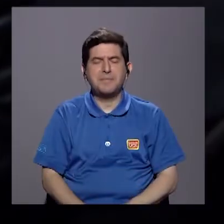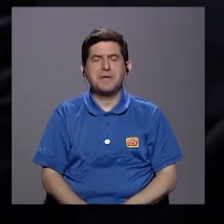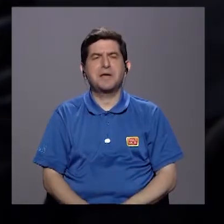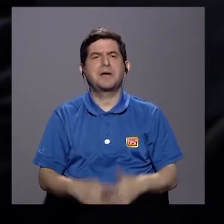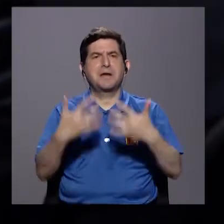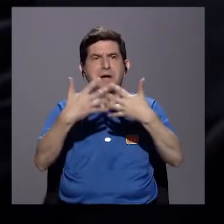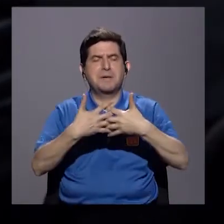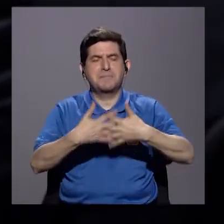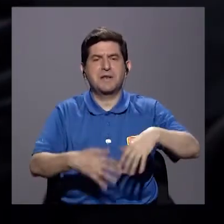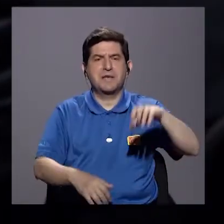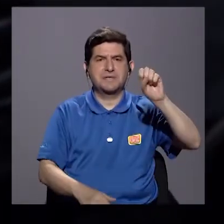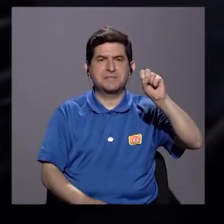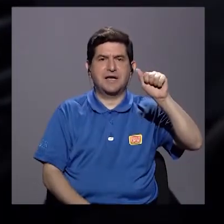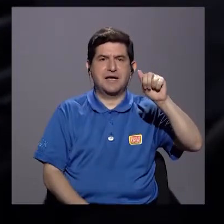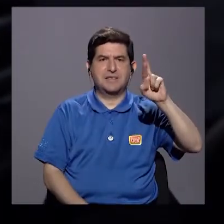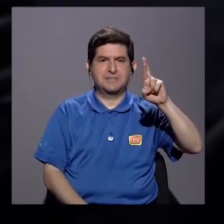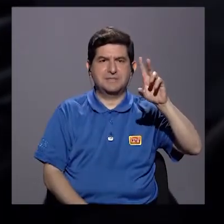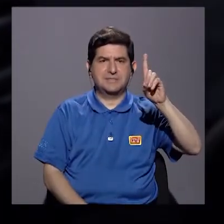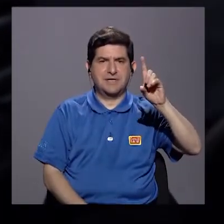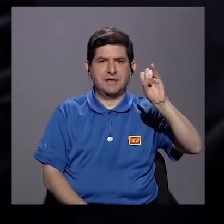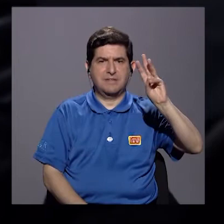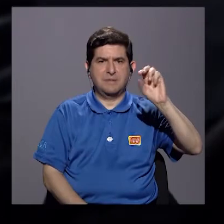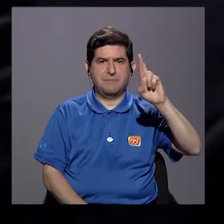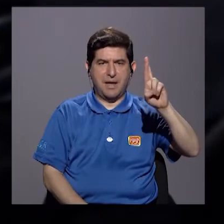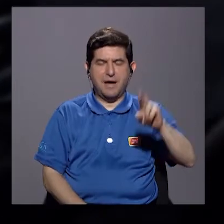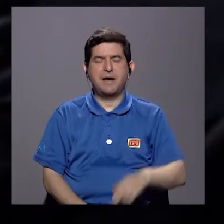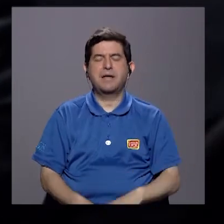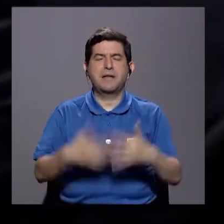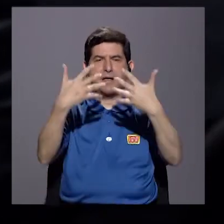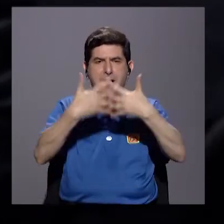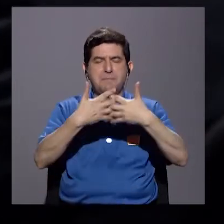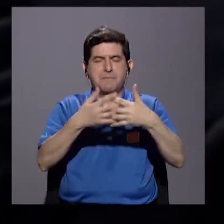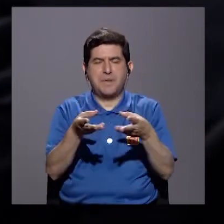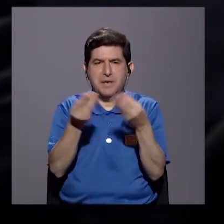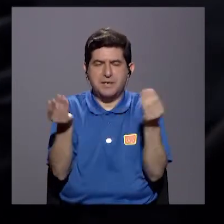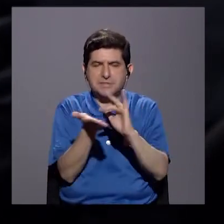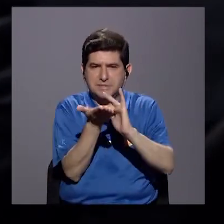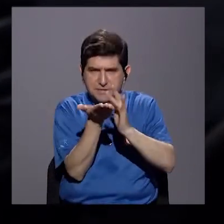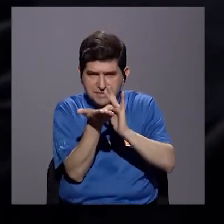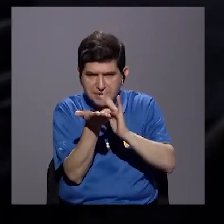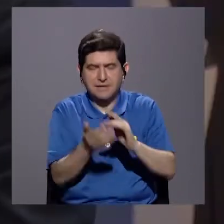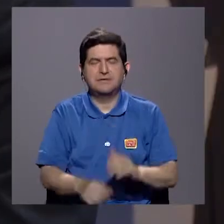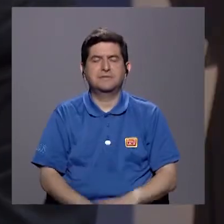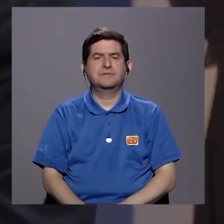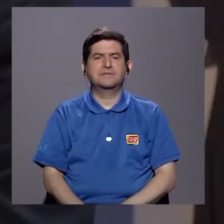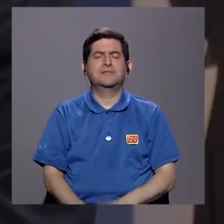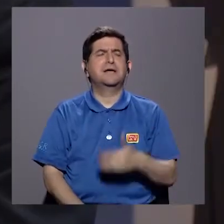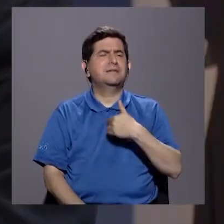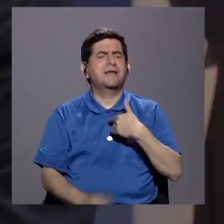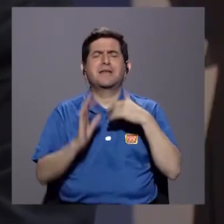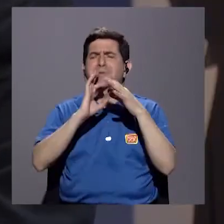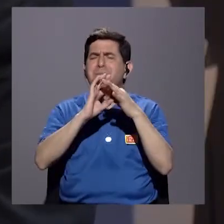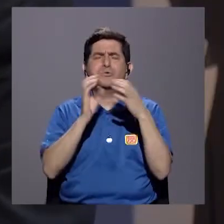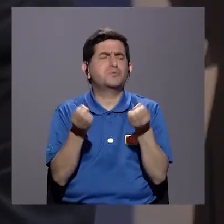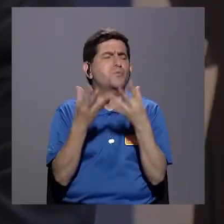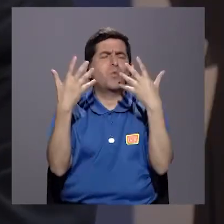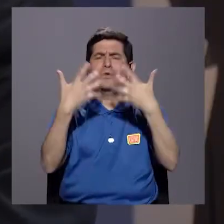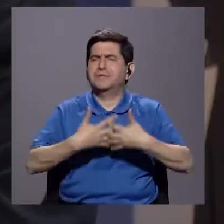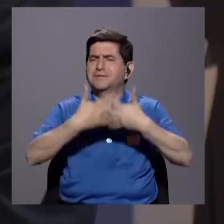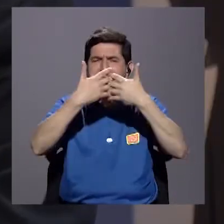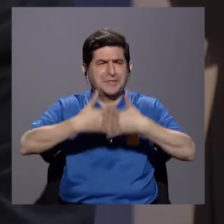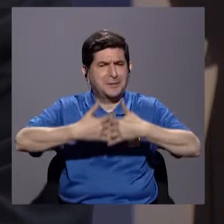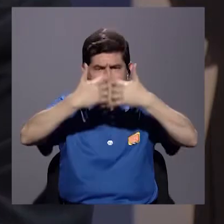Sardimar, las productoras de farmacéuticos, Stein y Gutis, o sea, tenemos relaciones con muchas